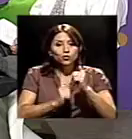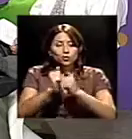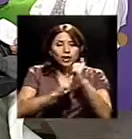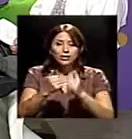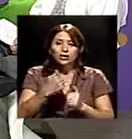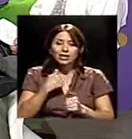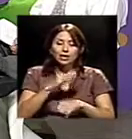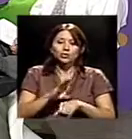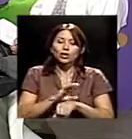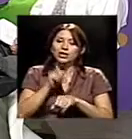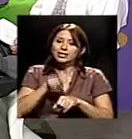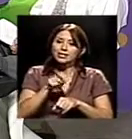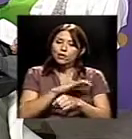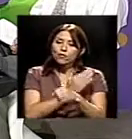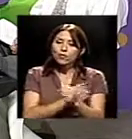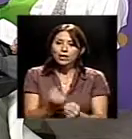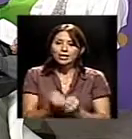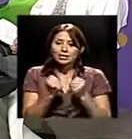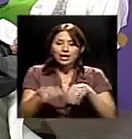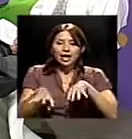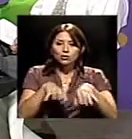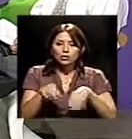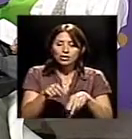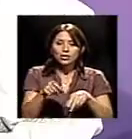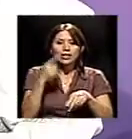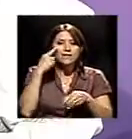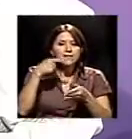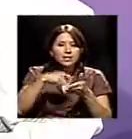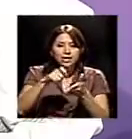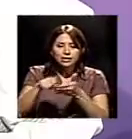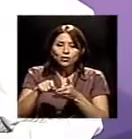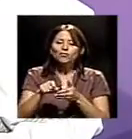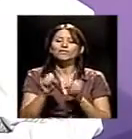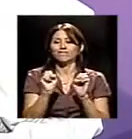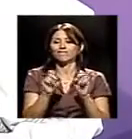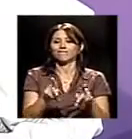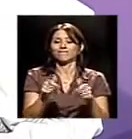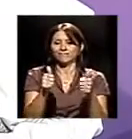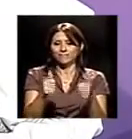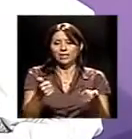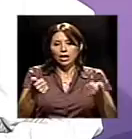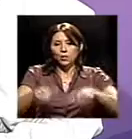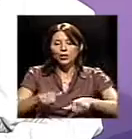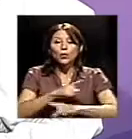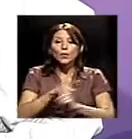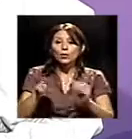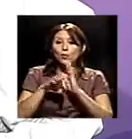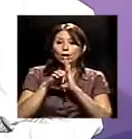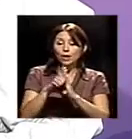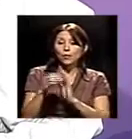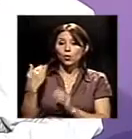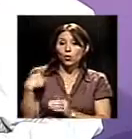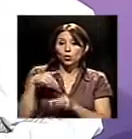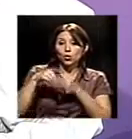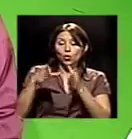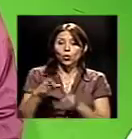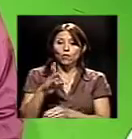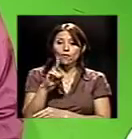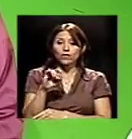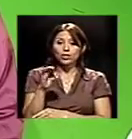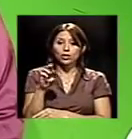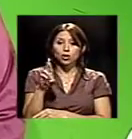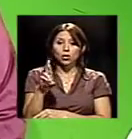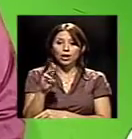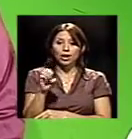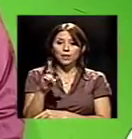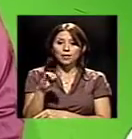la acción de fiscalización, estamos de acuerdo, pero en el caso de don Víctor Emilio, por ejemplo, él estuvo enviando personas